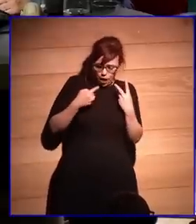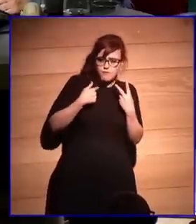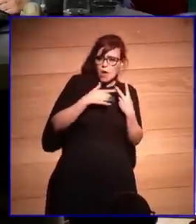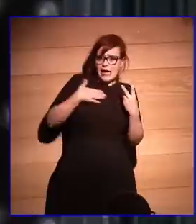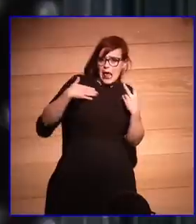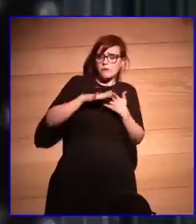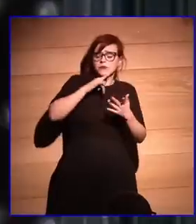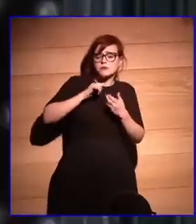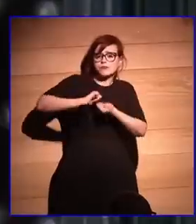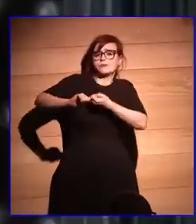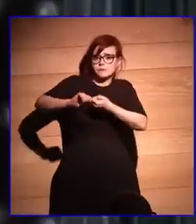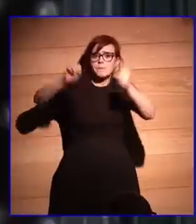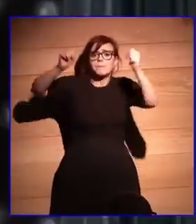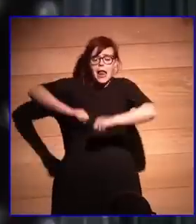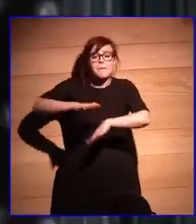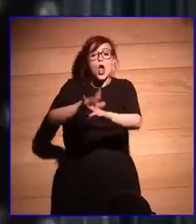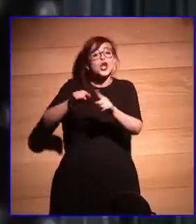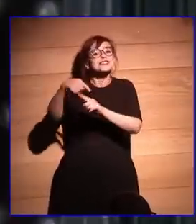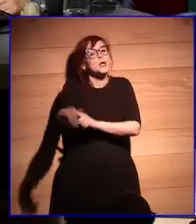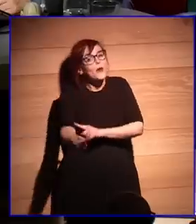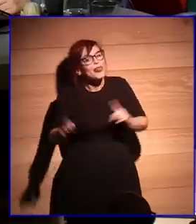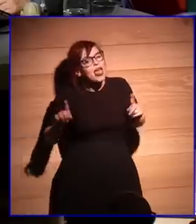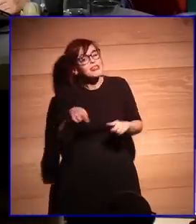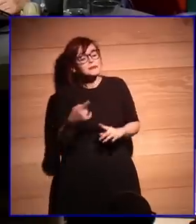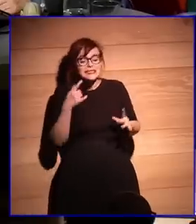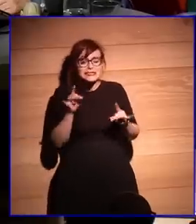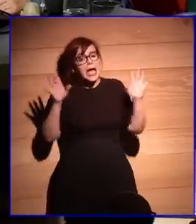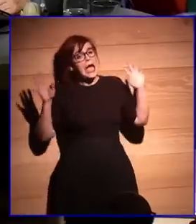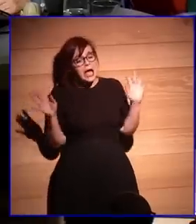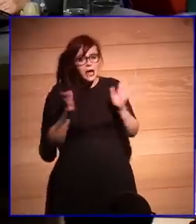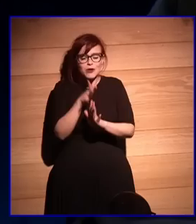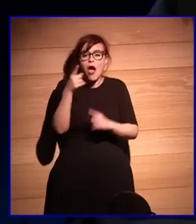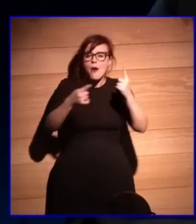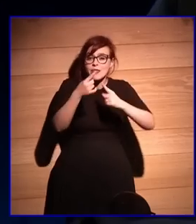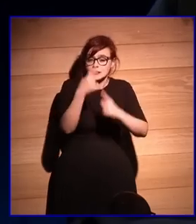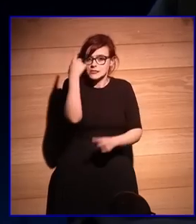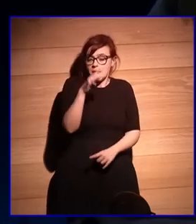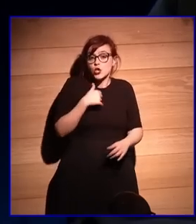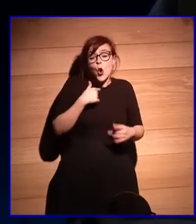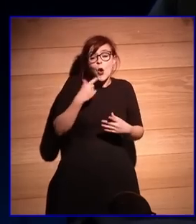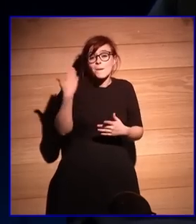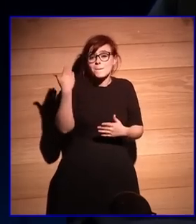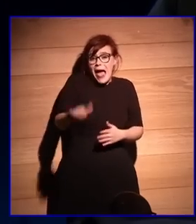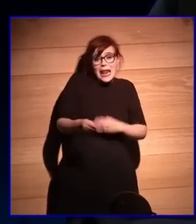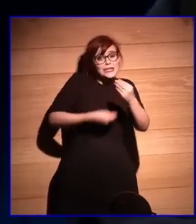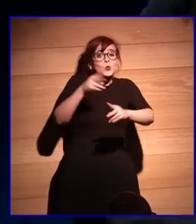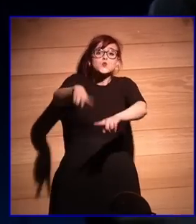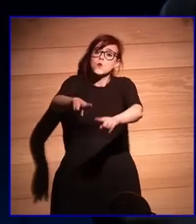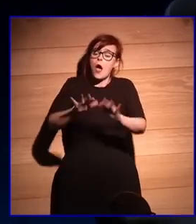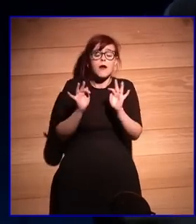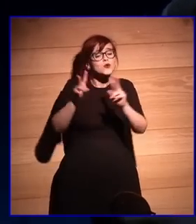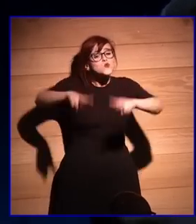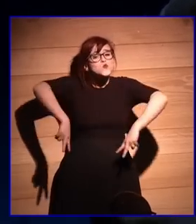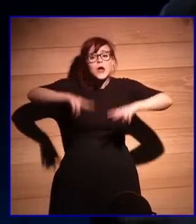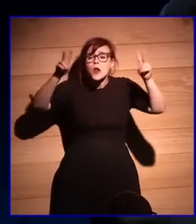y lo que no está dispuesto es asumir las consecuencias, ¿ves? Es que claro, es que hacer el mal, no sé si lo habéis pensado vosotros alguna vez, habéis dicho, yo no he hecho el mal en mi vida.